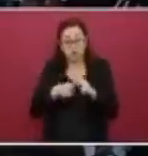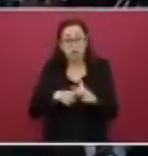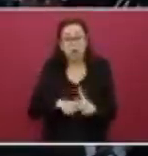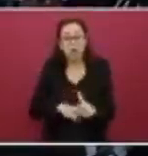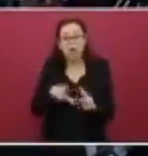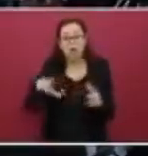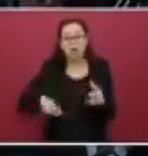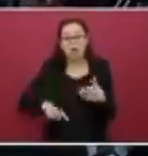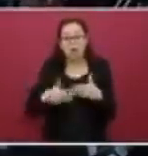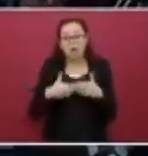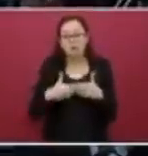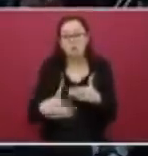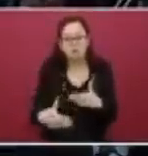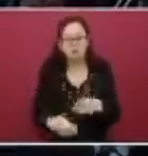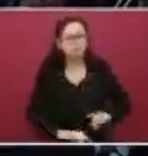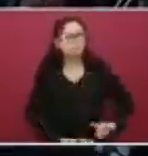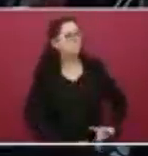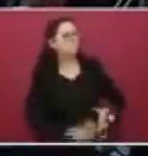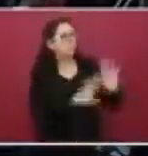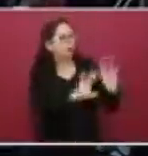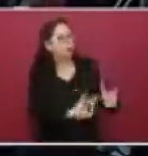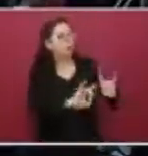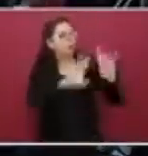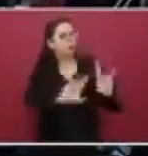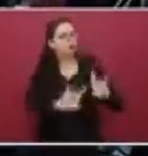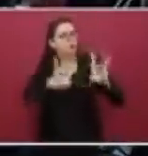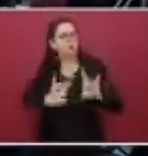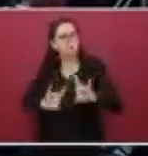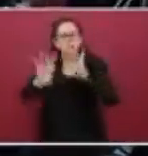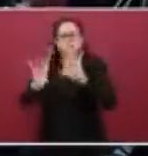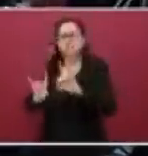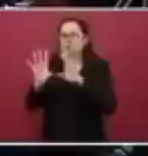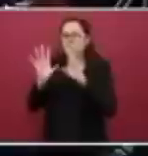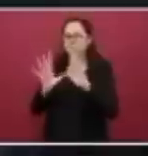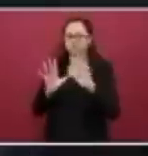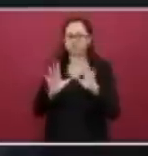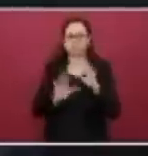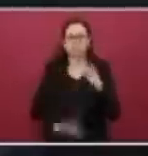y empiezan a querernos este emplazar